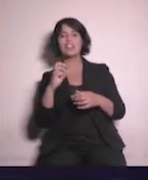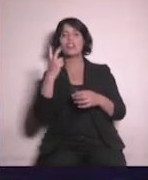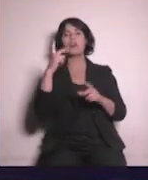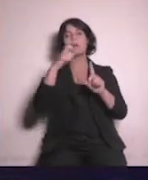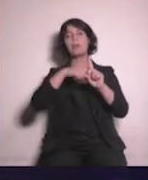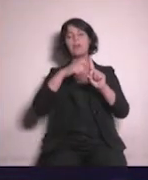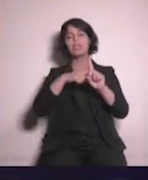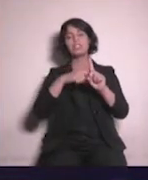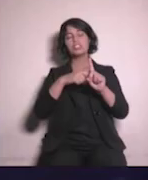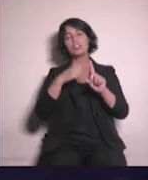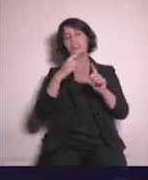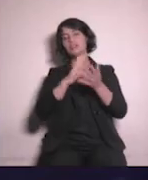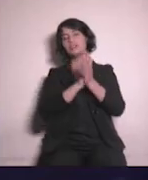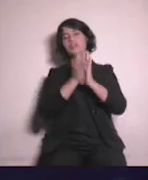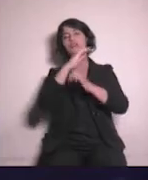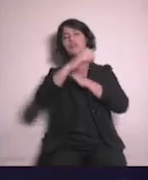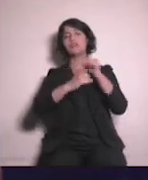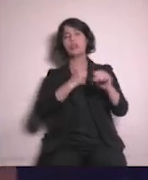2 meses del año.